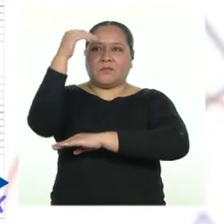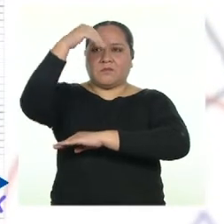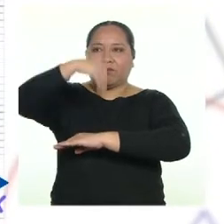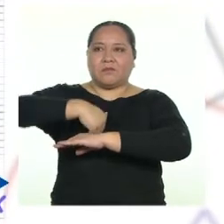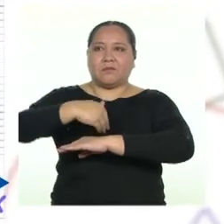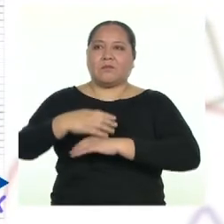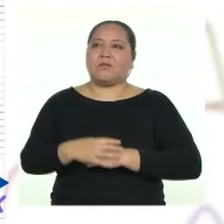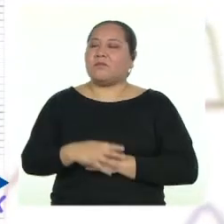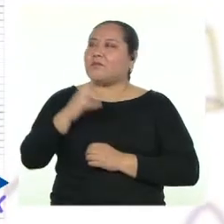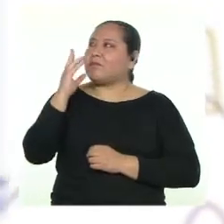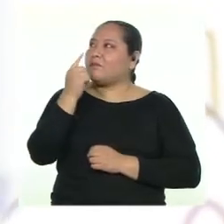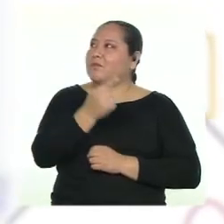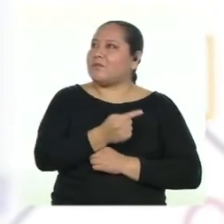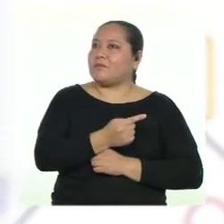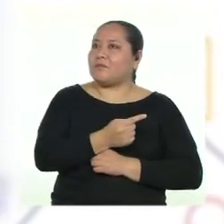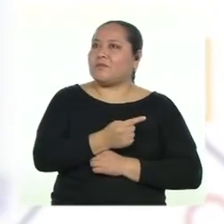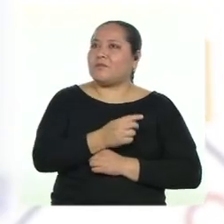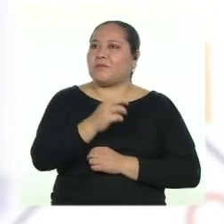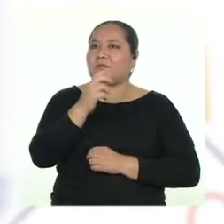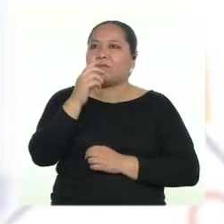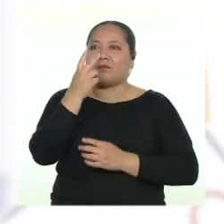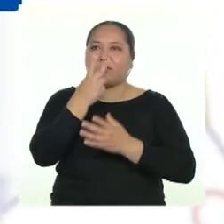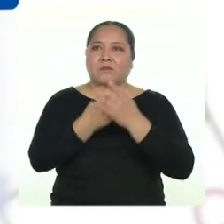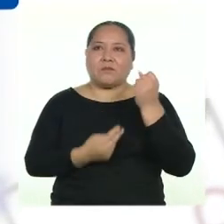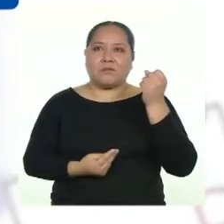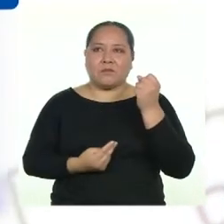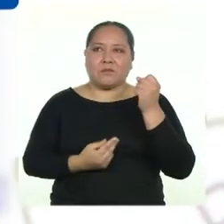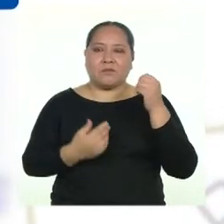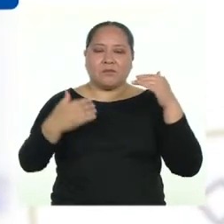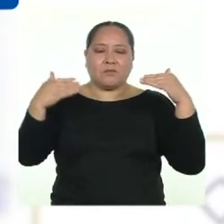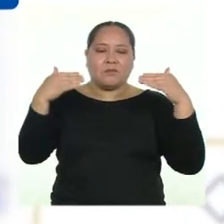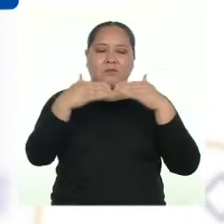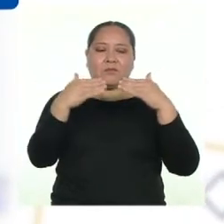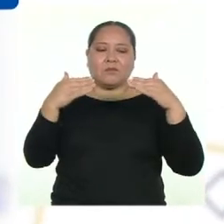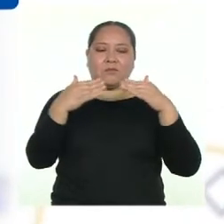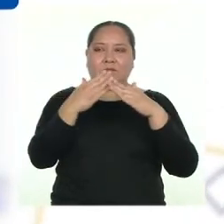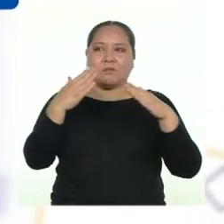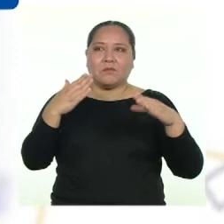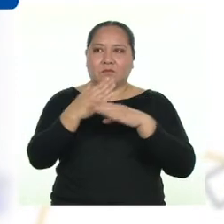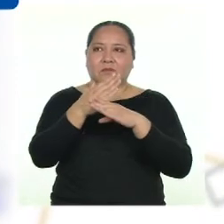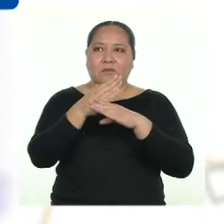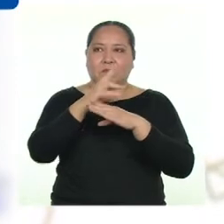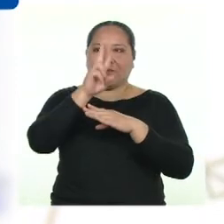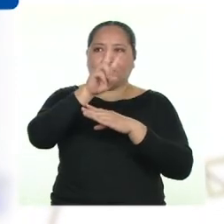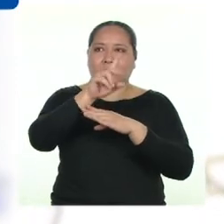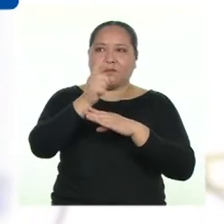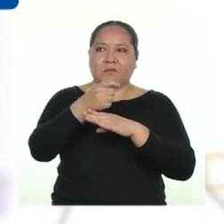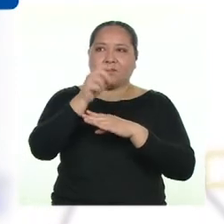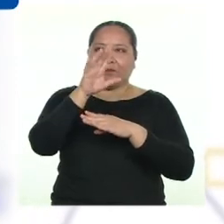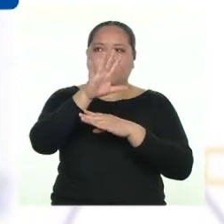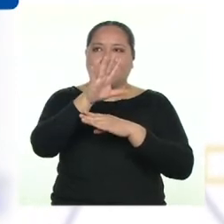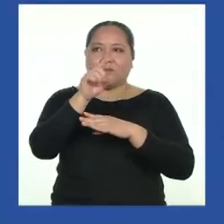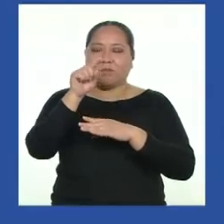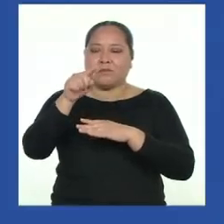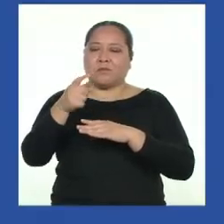Aira, en este caso, vemos que ambas líneas se intersectan en la coordenada 2,5 y 3.